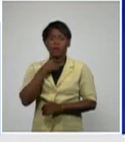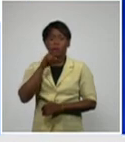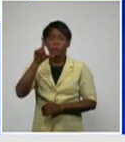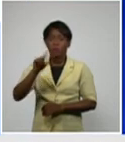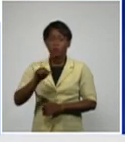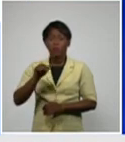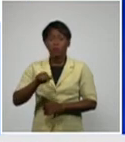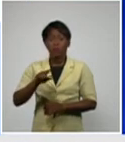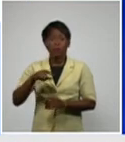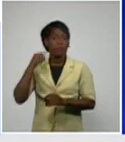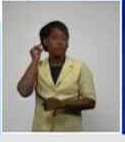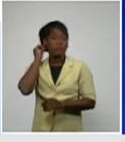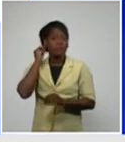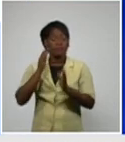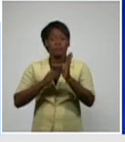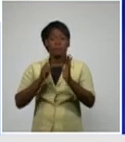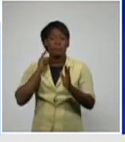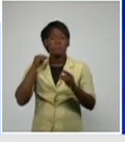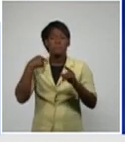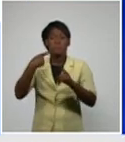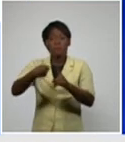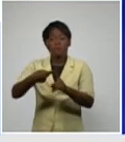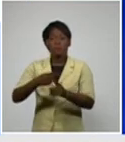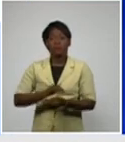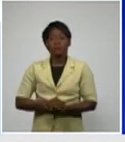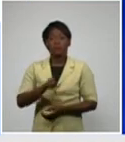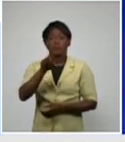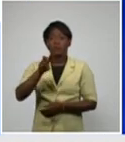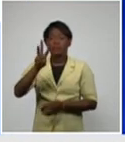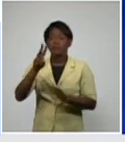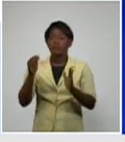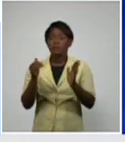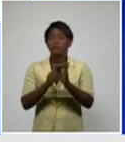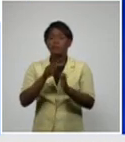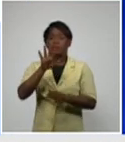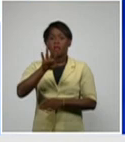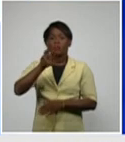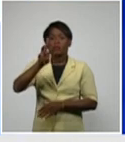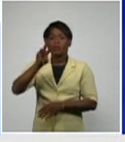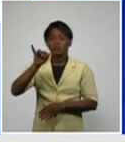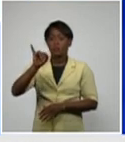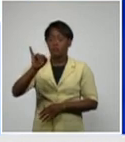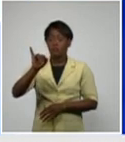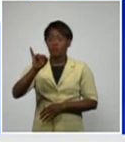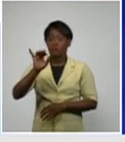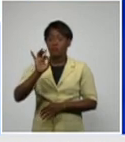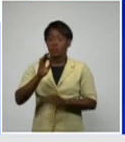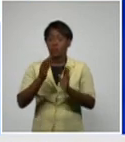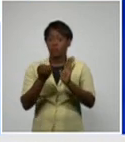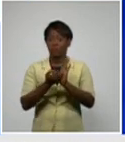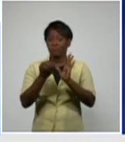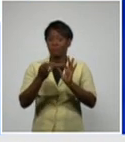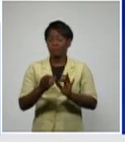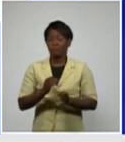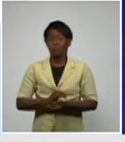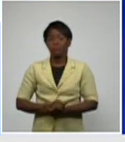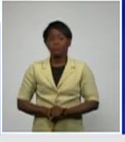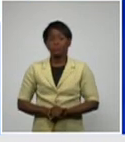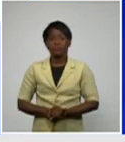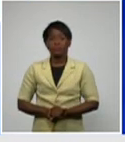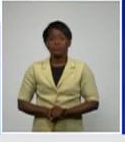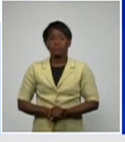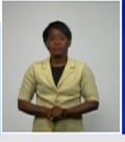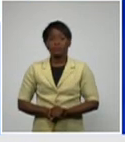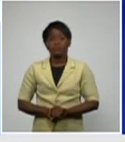nuestro país. Fueron 13.536 casos confirmados. Y